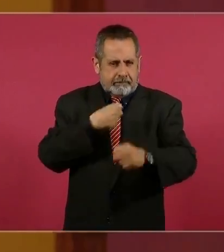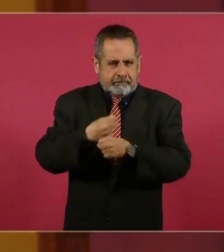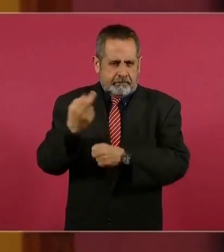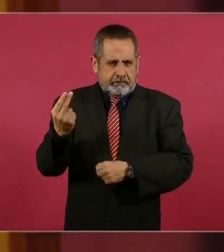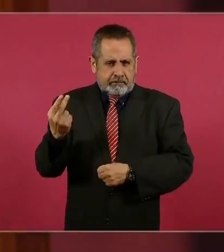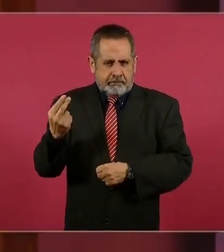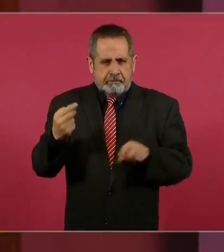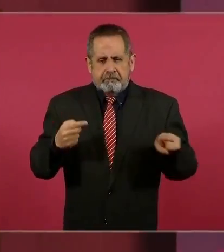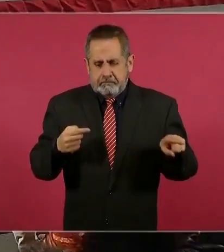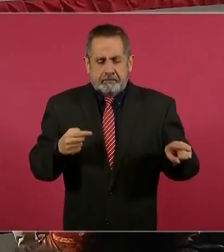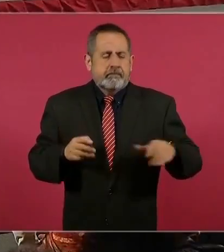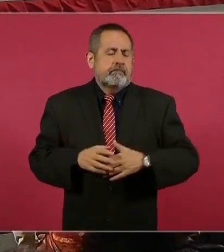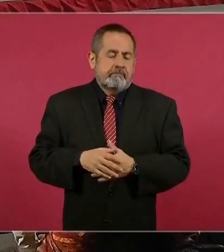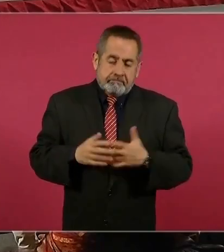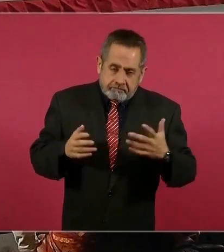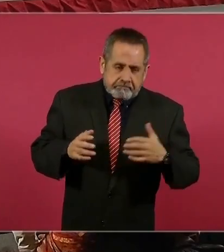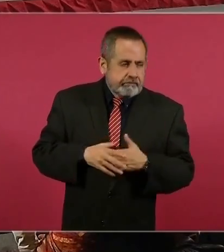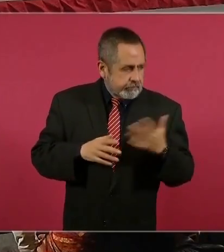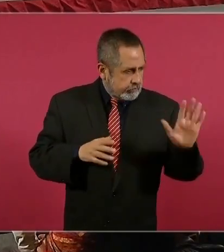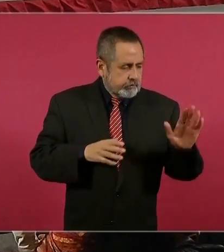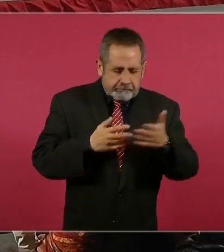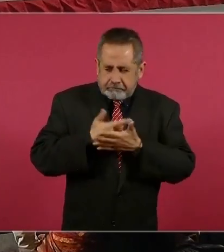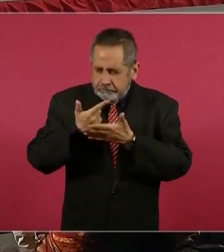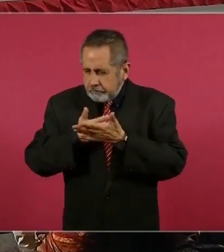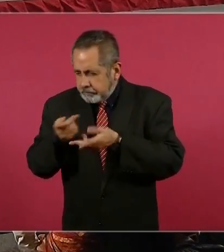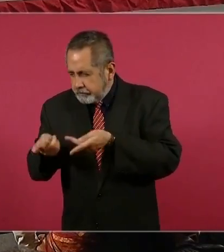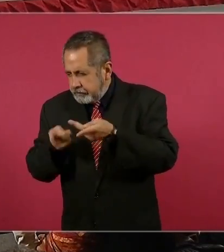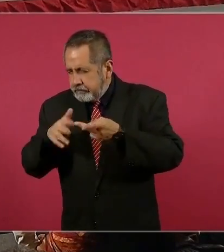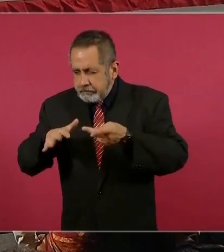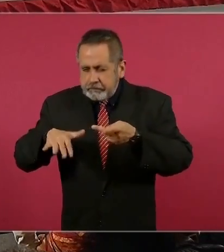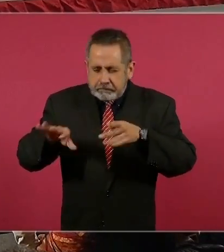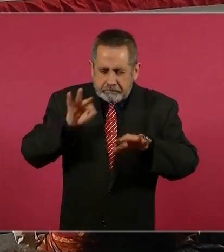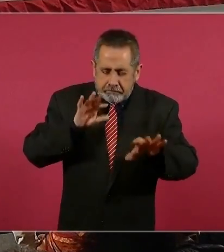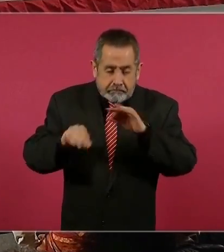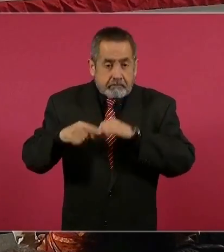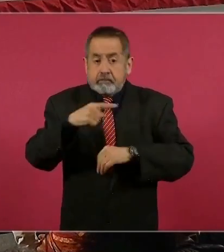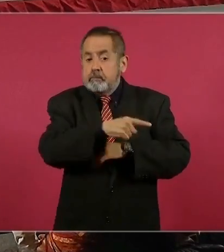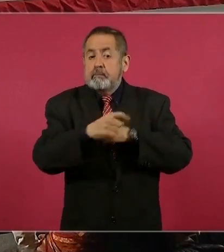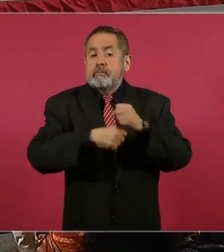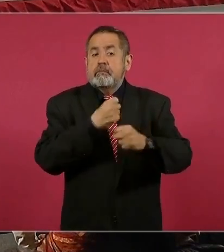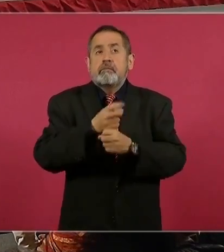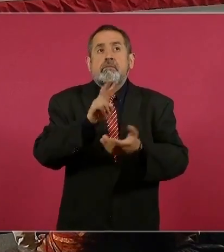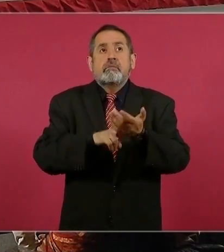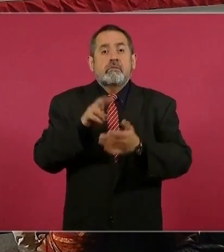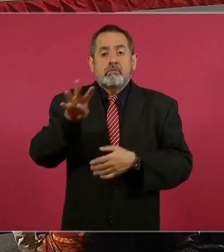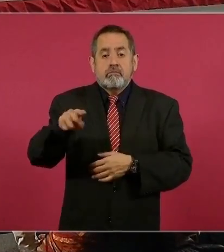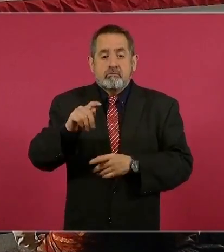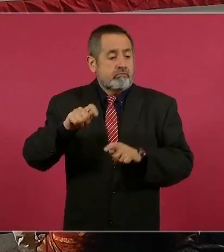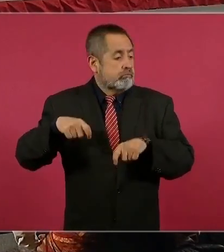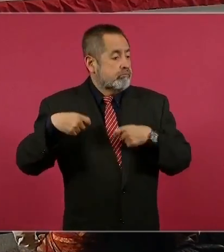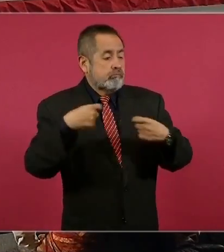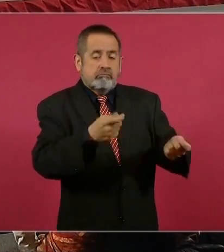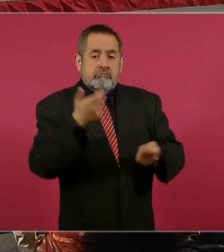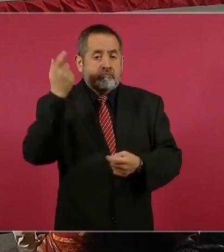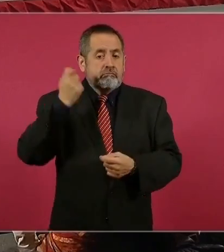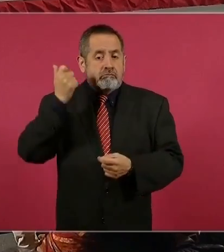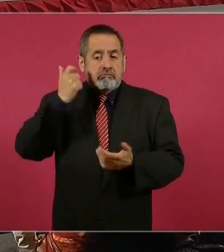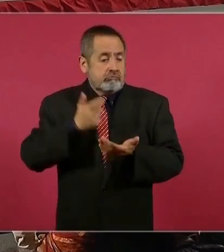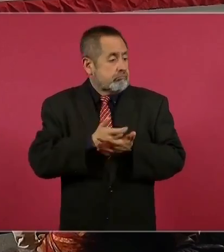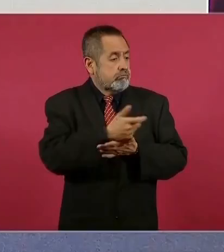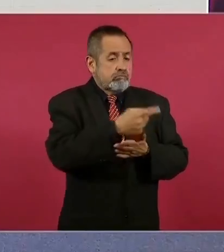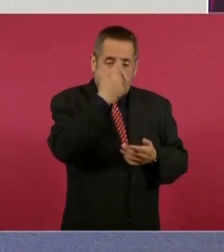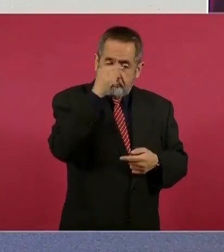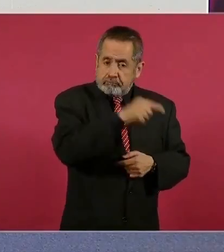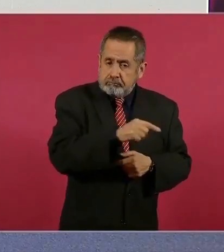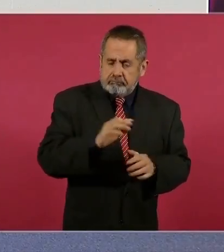años y conocemos por las bases de datos que en el 2019 ha sido beneficiario de Producción para el Bienestar,